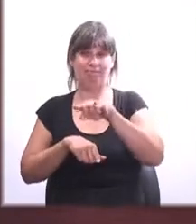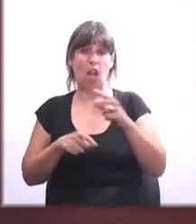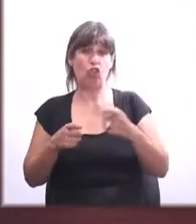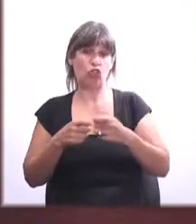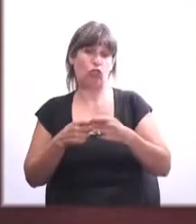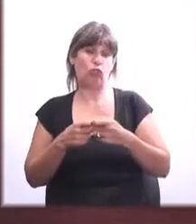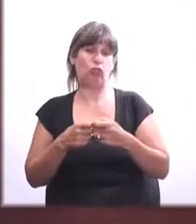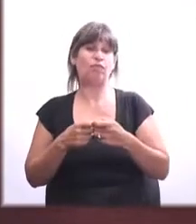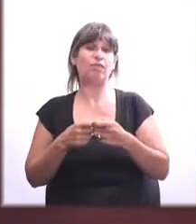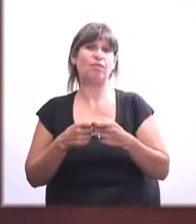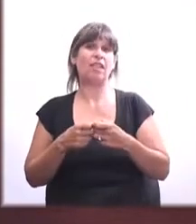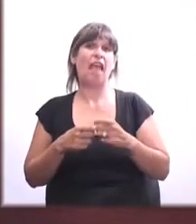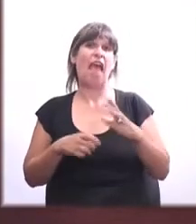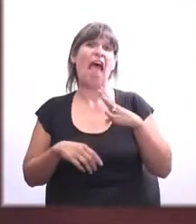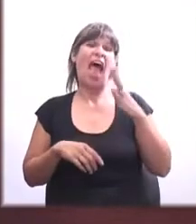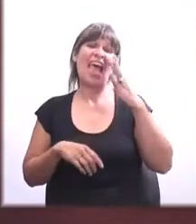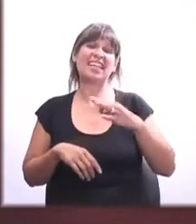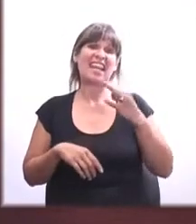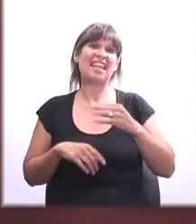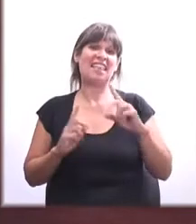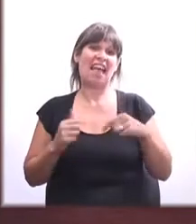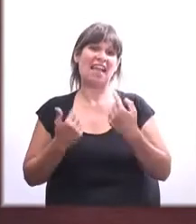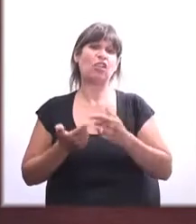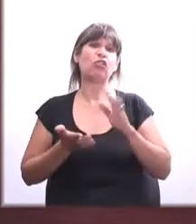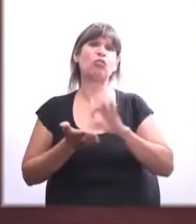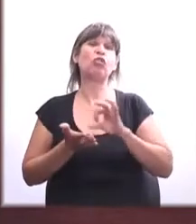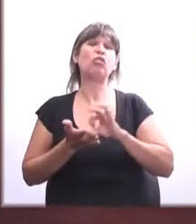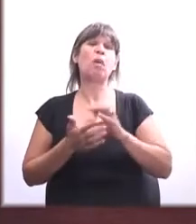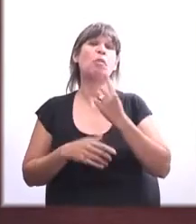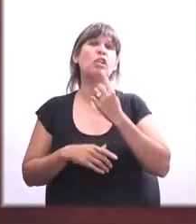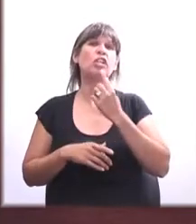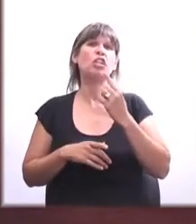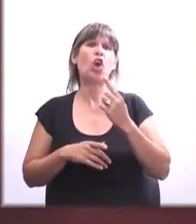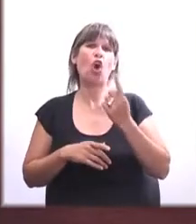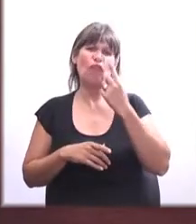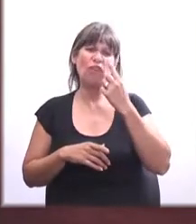Hay realidades que nuestro sistema político viene viviendo desde el año 84.